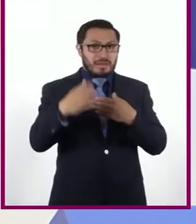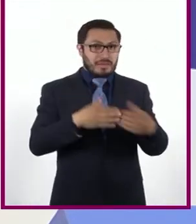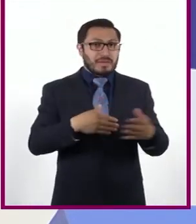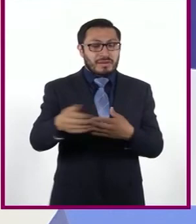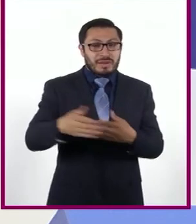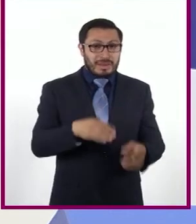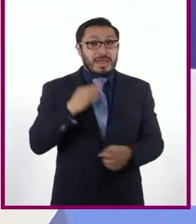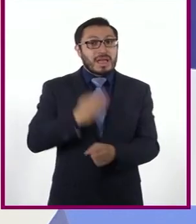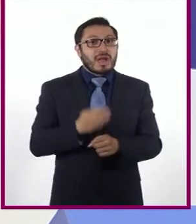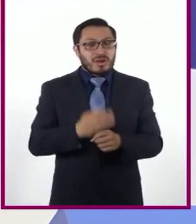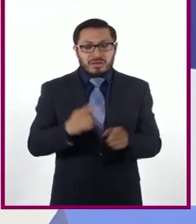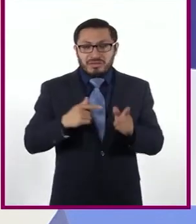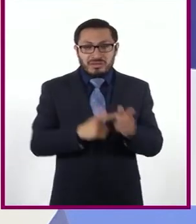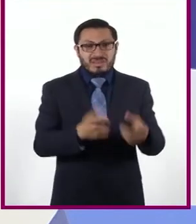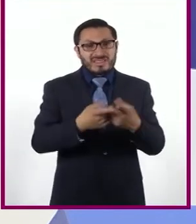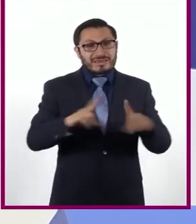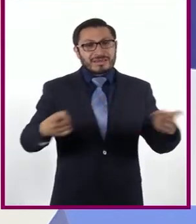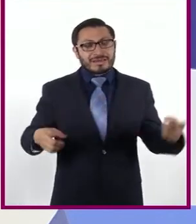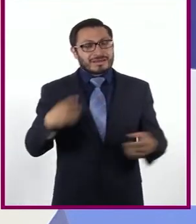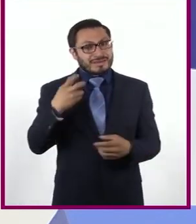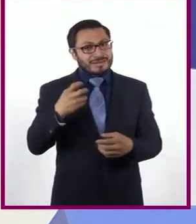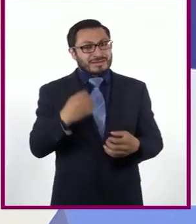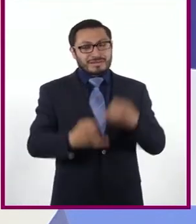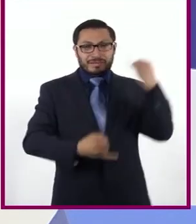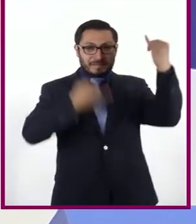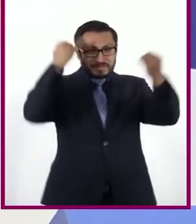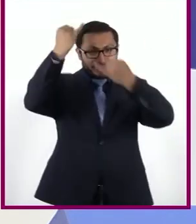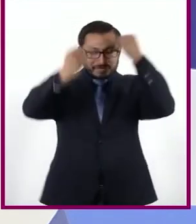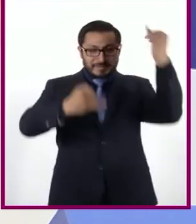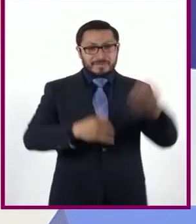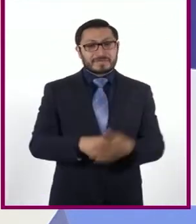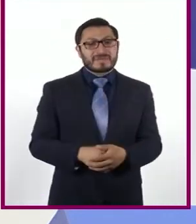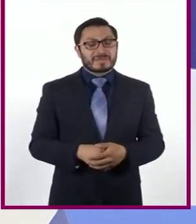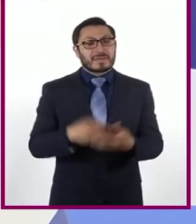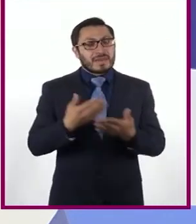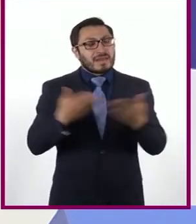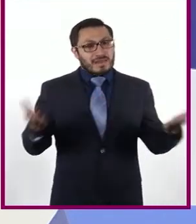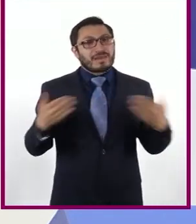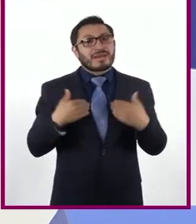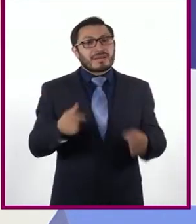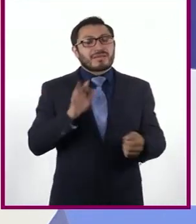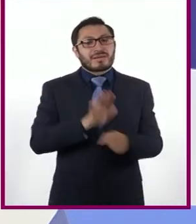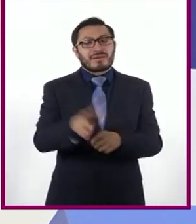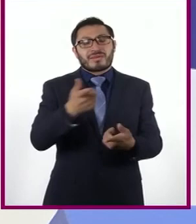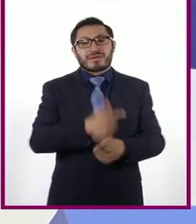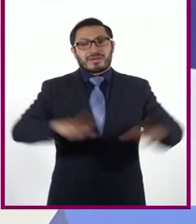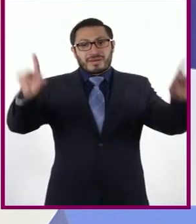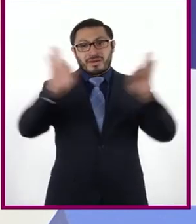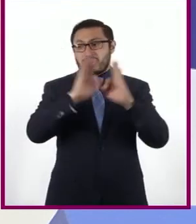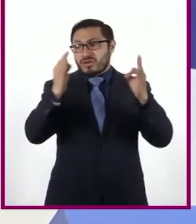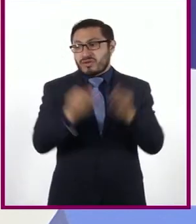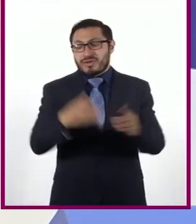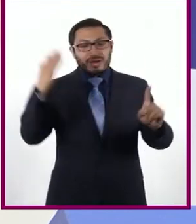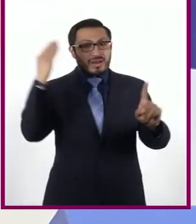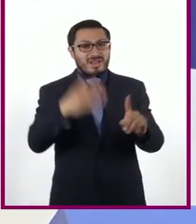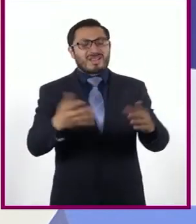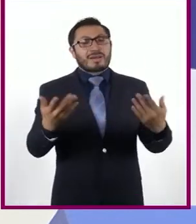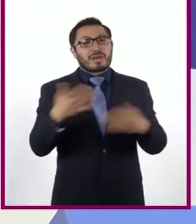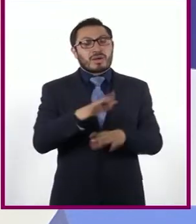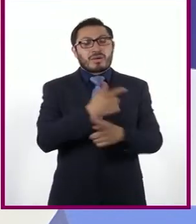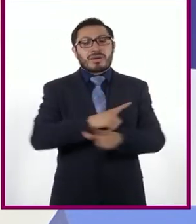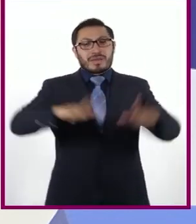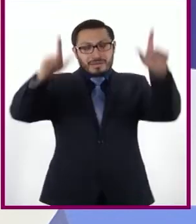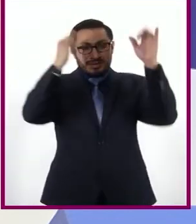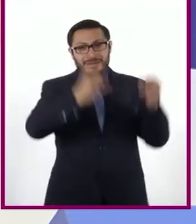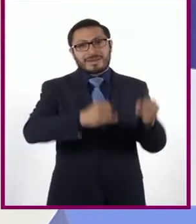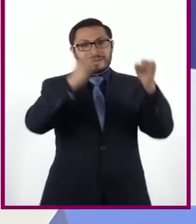la actualidad se siguen desarrollando sus ideales. Ahora sabemos que el liberalismo es una ideología que se basa en la libertad de